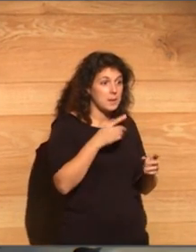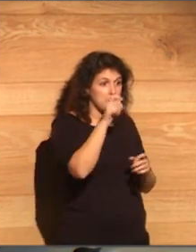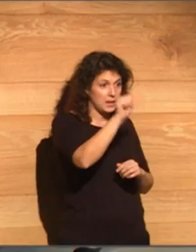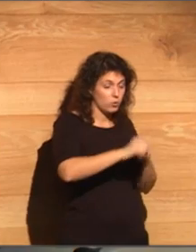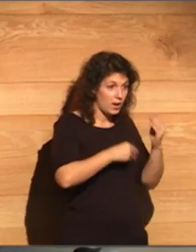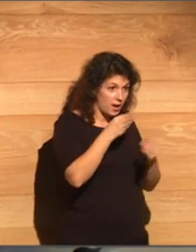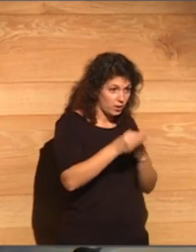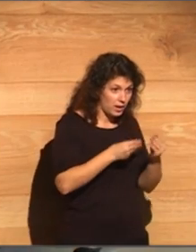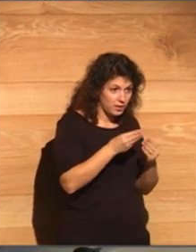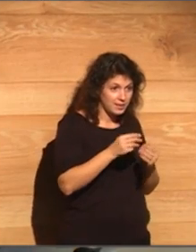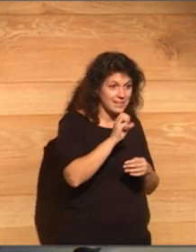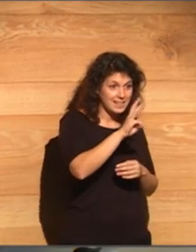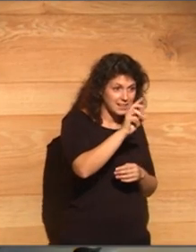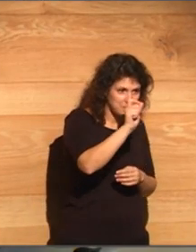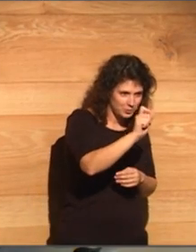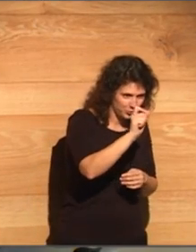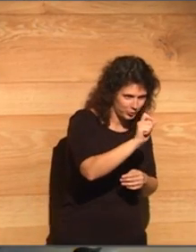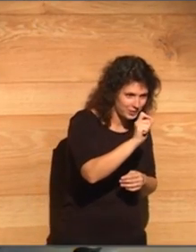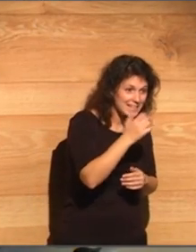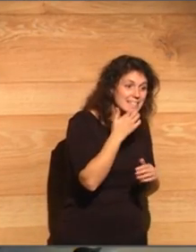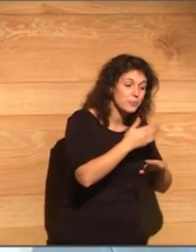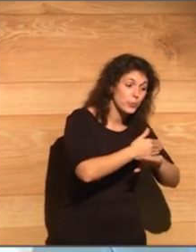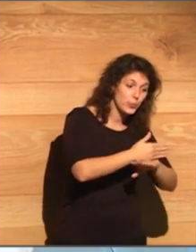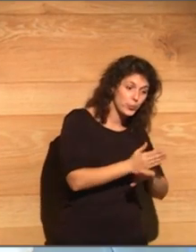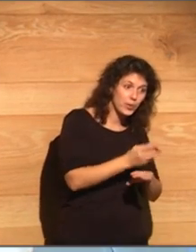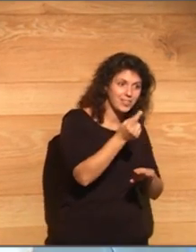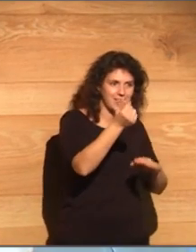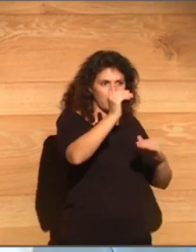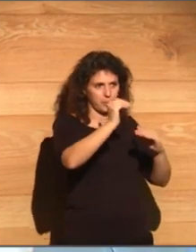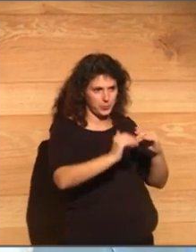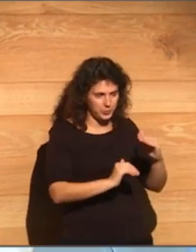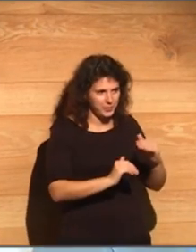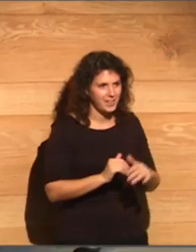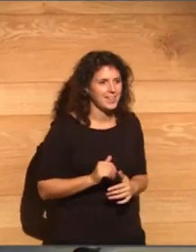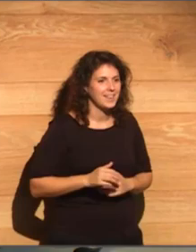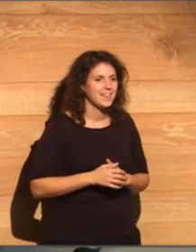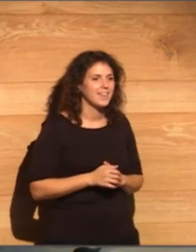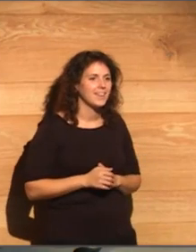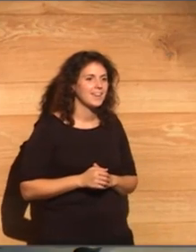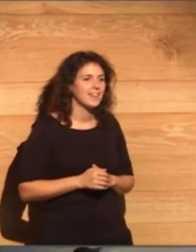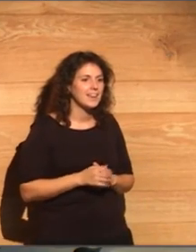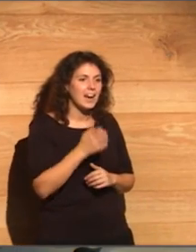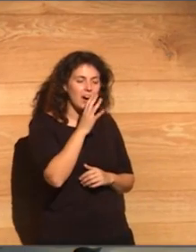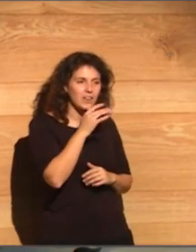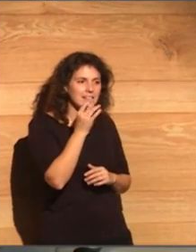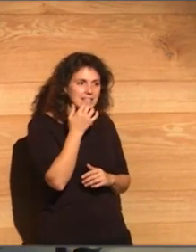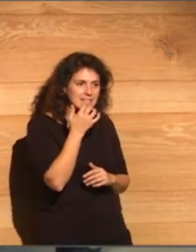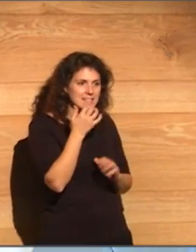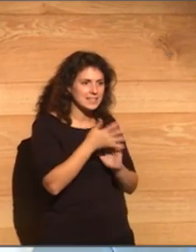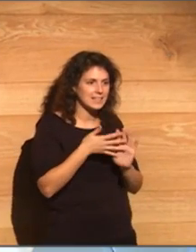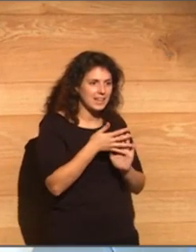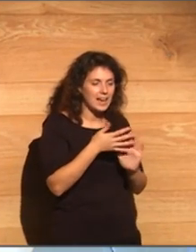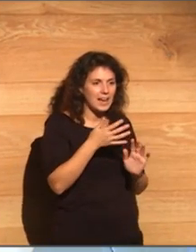13 minutos. Por cada minuto que te pases, te vamos... Viene Torrebruno. Y ahora, si quieres, ya sí que hablamos de la con mucha... una